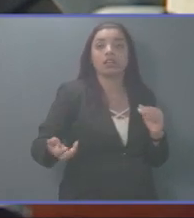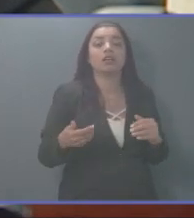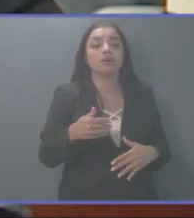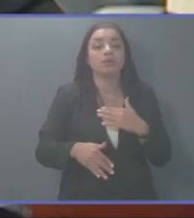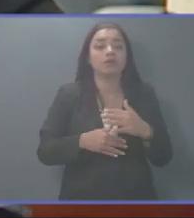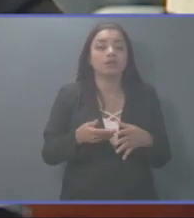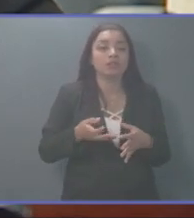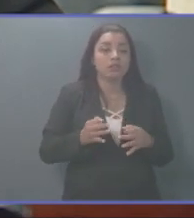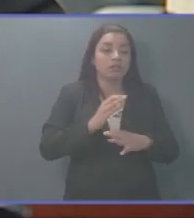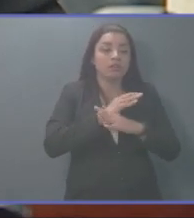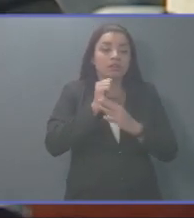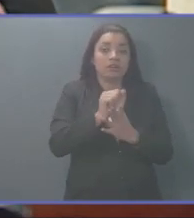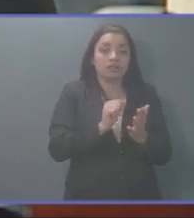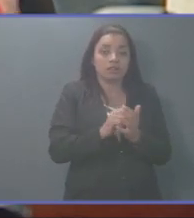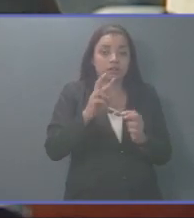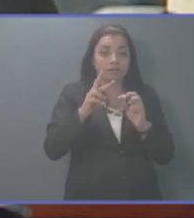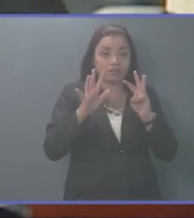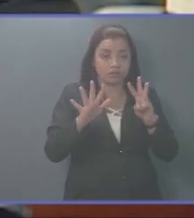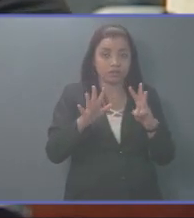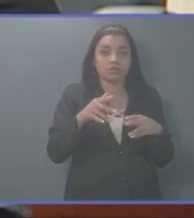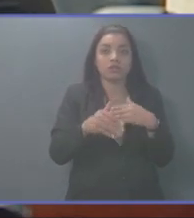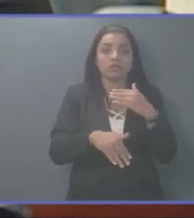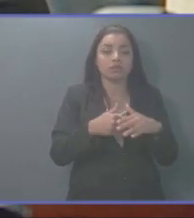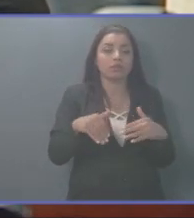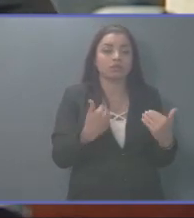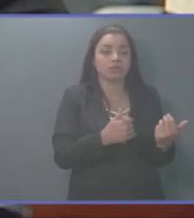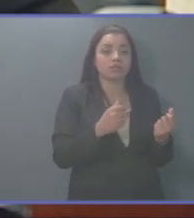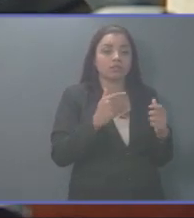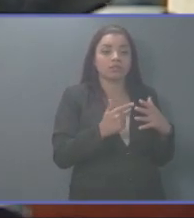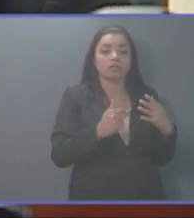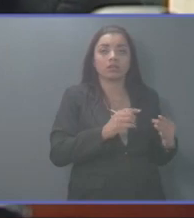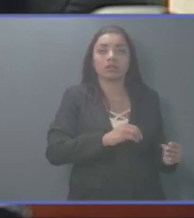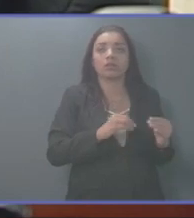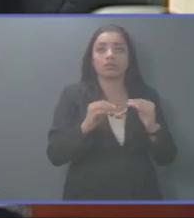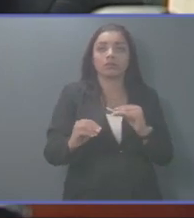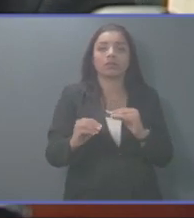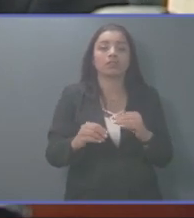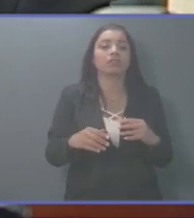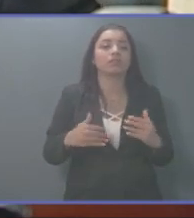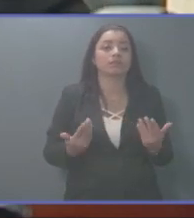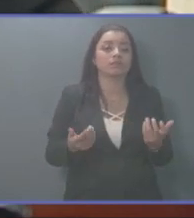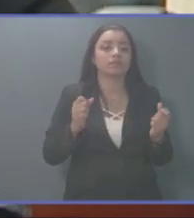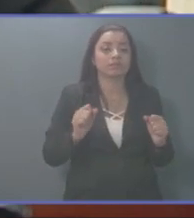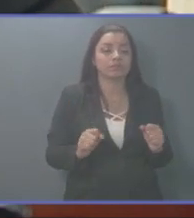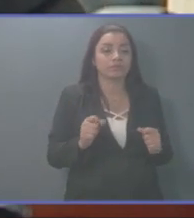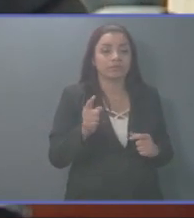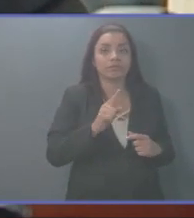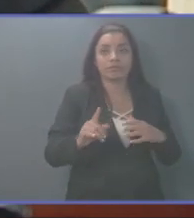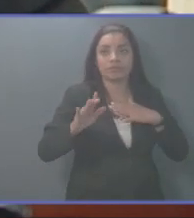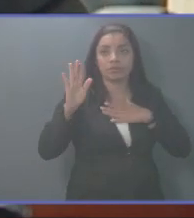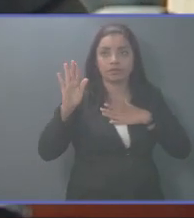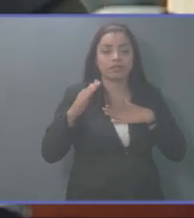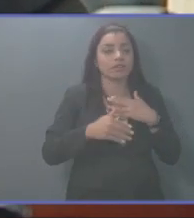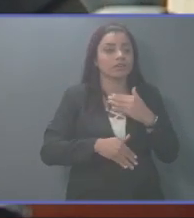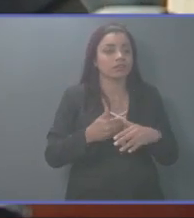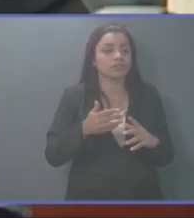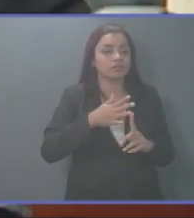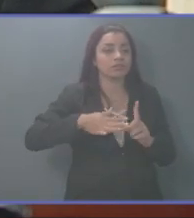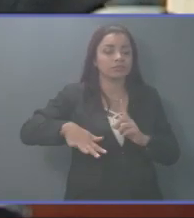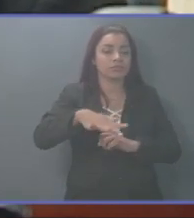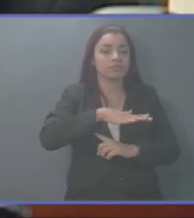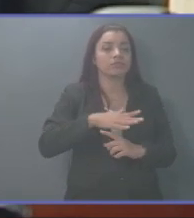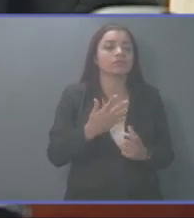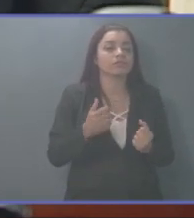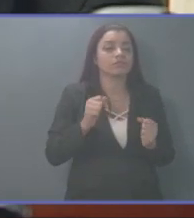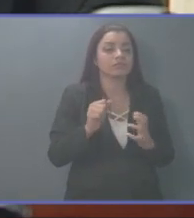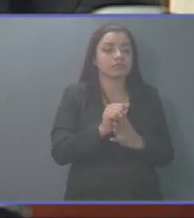protección ordinaria, artículo 28. Estas medidas serán aplicables en aquellos casos en donde no cumplan las circunstancias a las que se